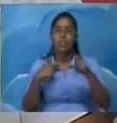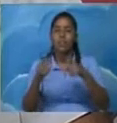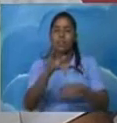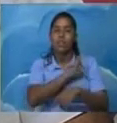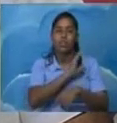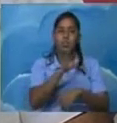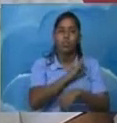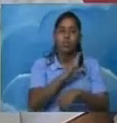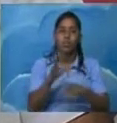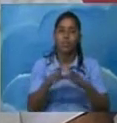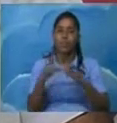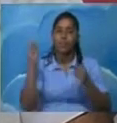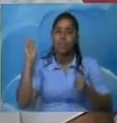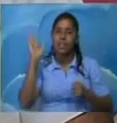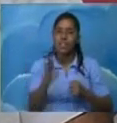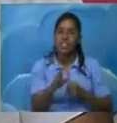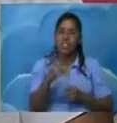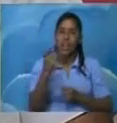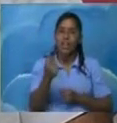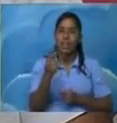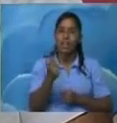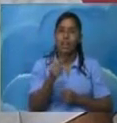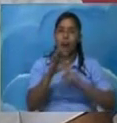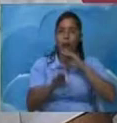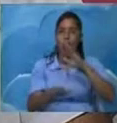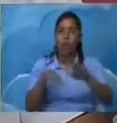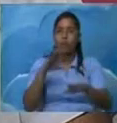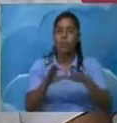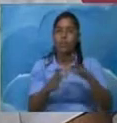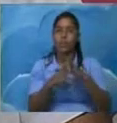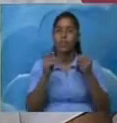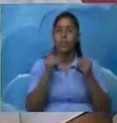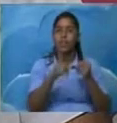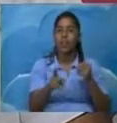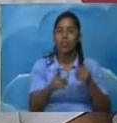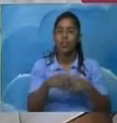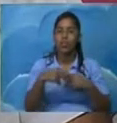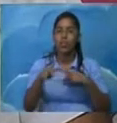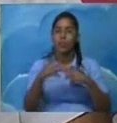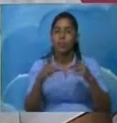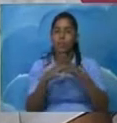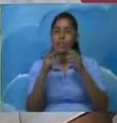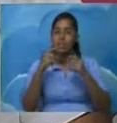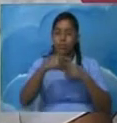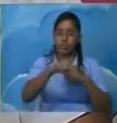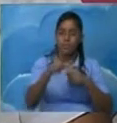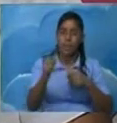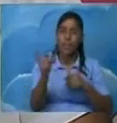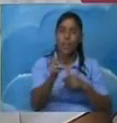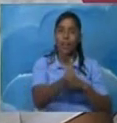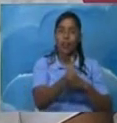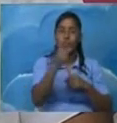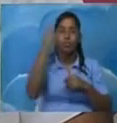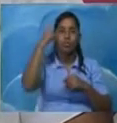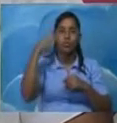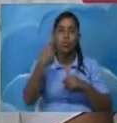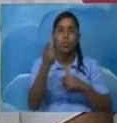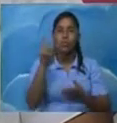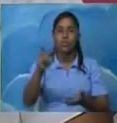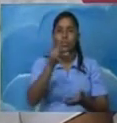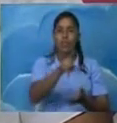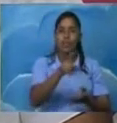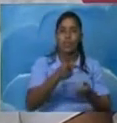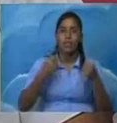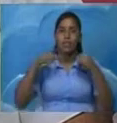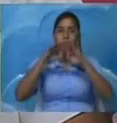propiedades y traía el dinero a los pies de los apóstoles y ellos lo repartían a cada uno según su necesidad. De tal manera